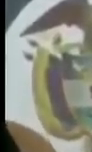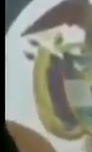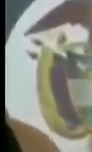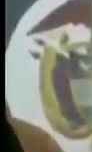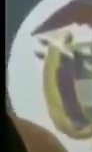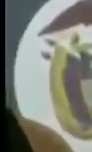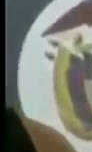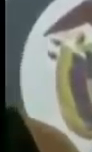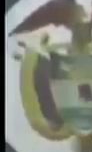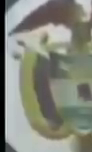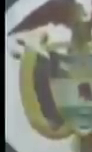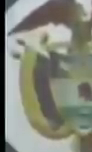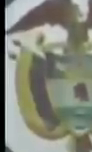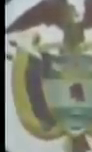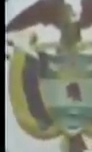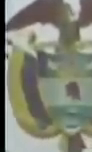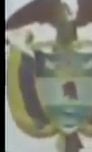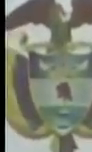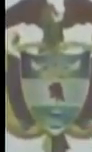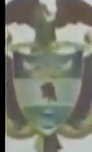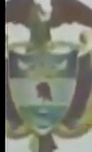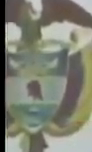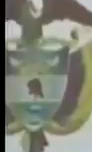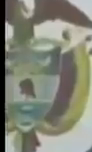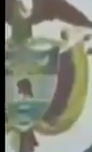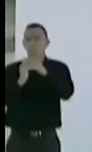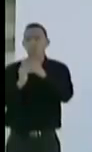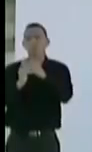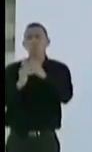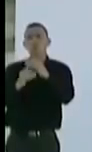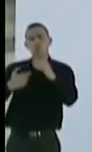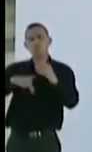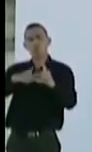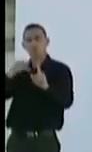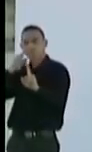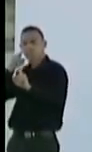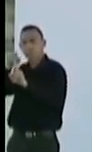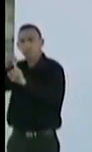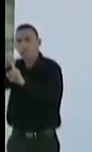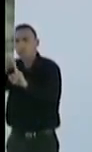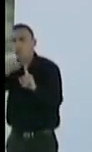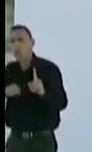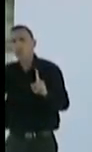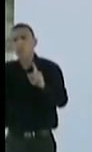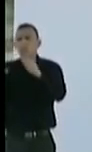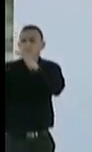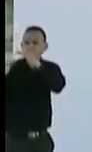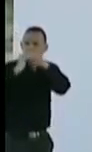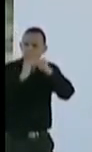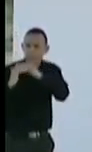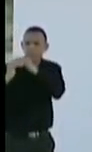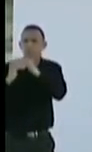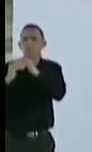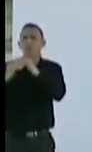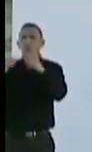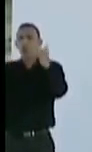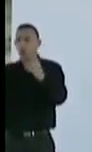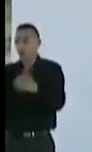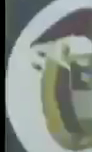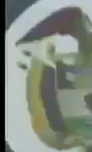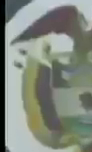en educación superior. Nuestra meta es que podamos ampliar durante